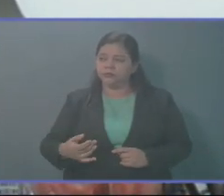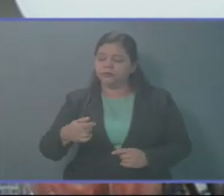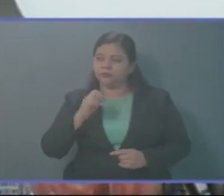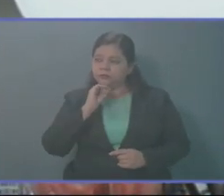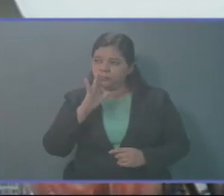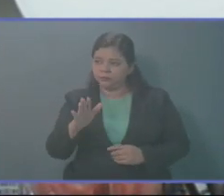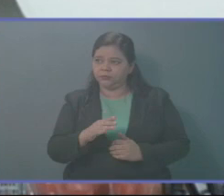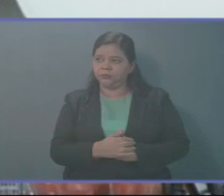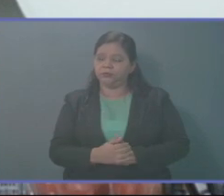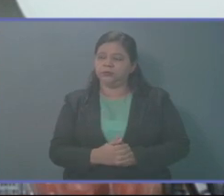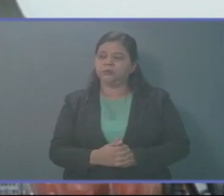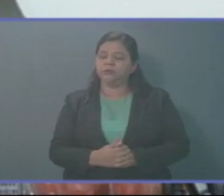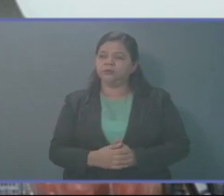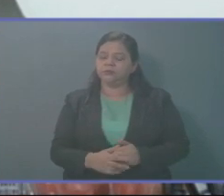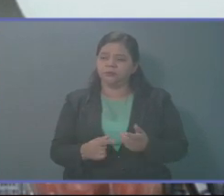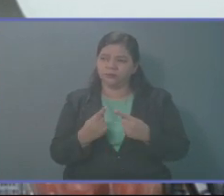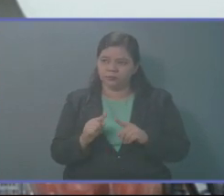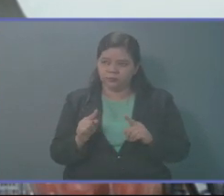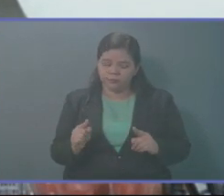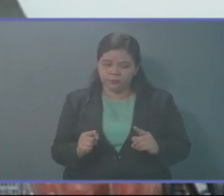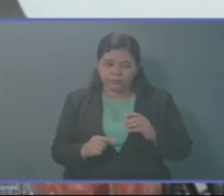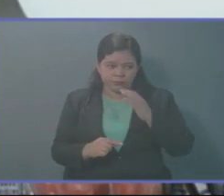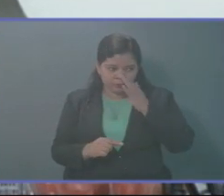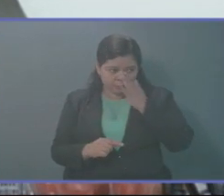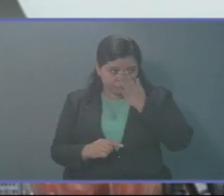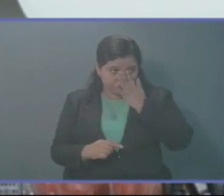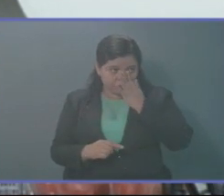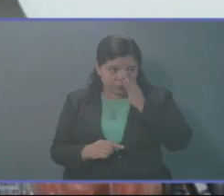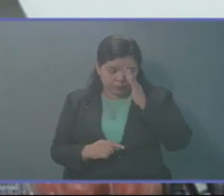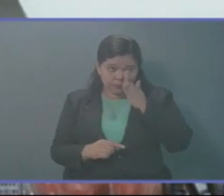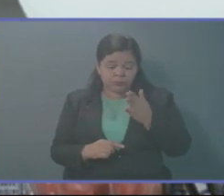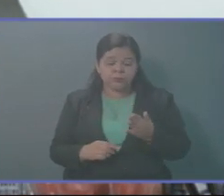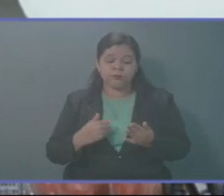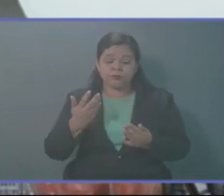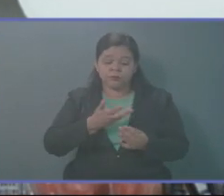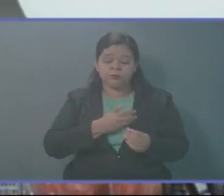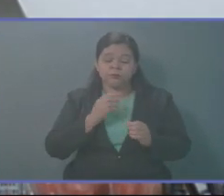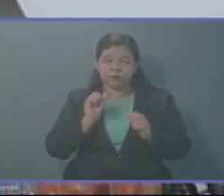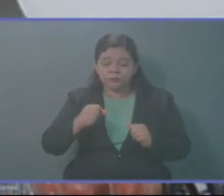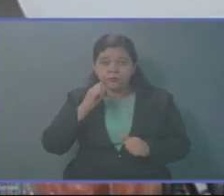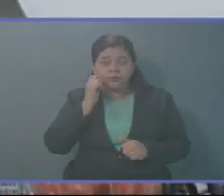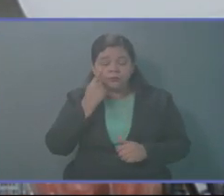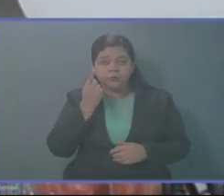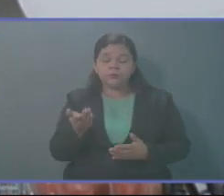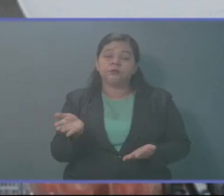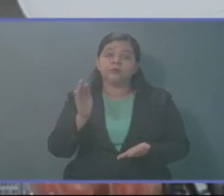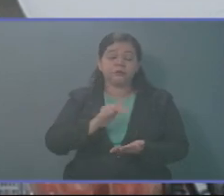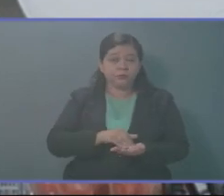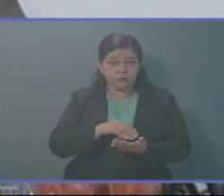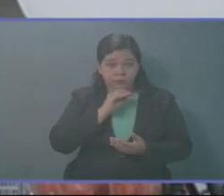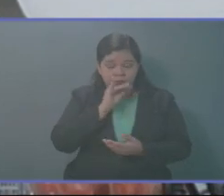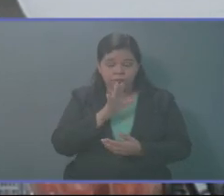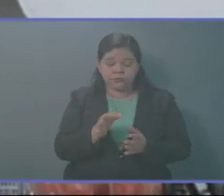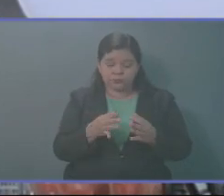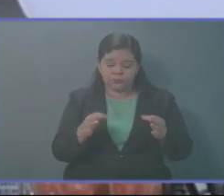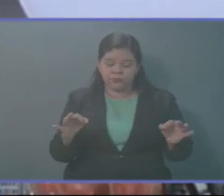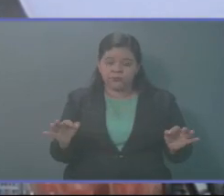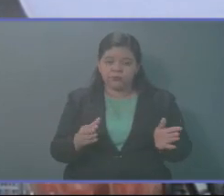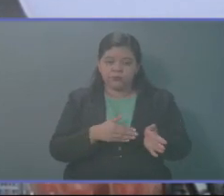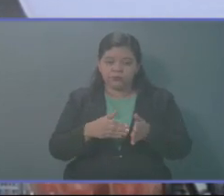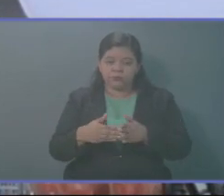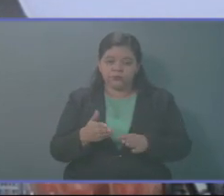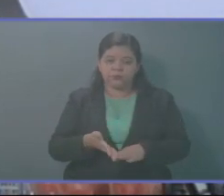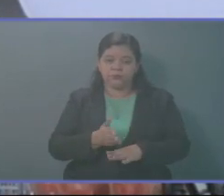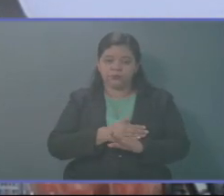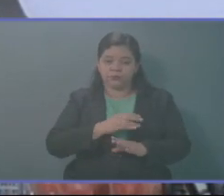ese sentido. Por otro lado, voy a volver a repetir la frase que inicié al inicio de